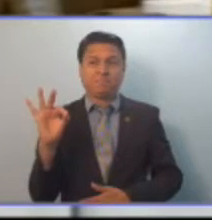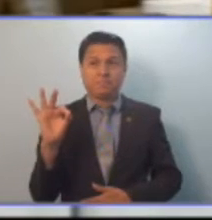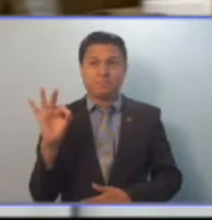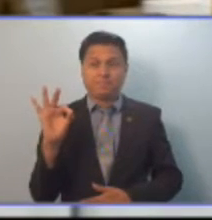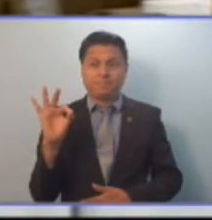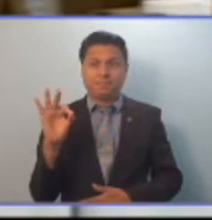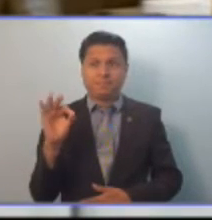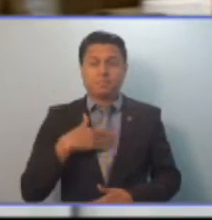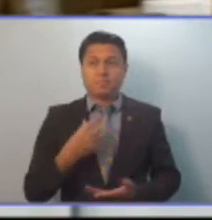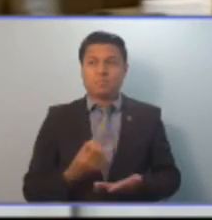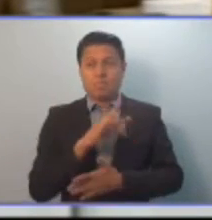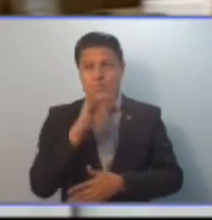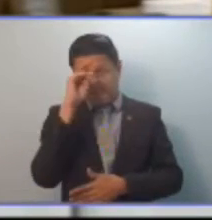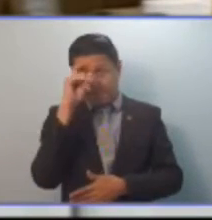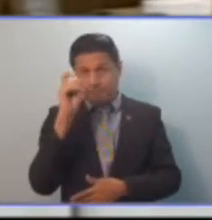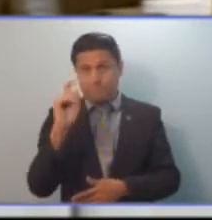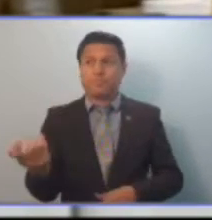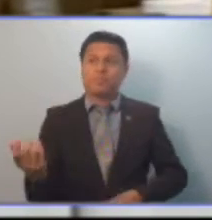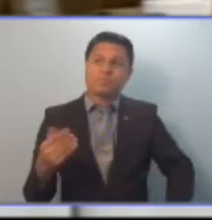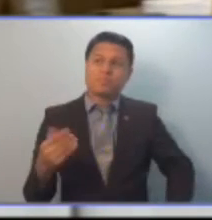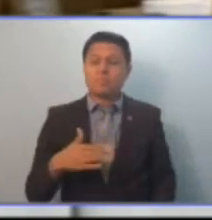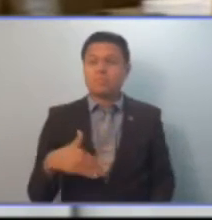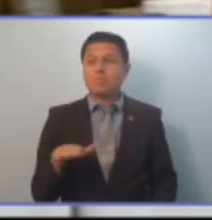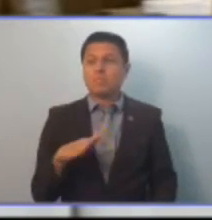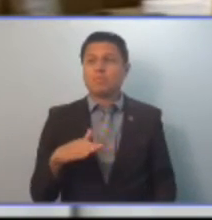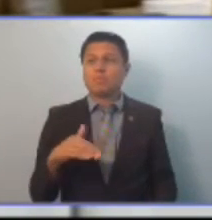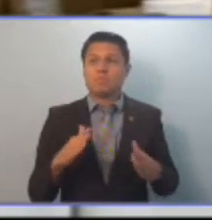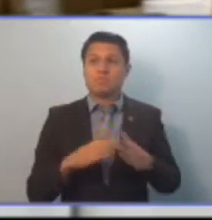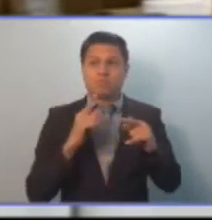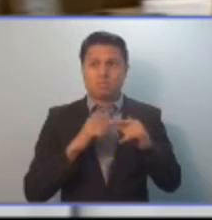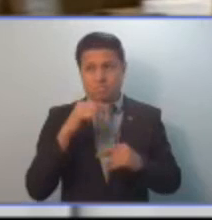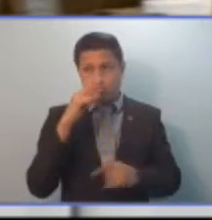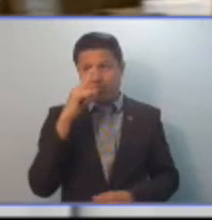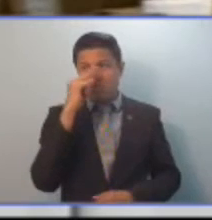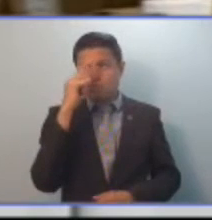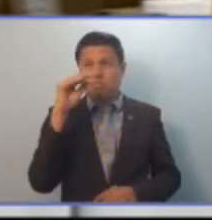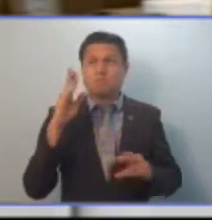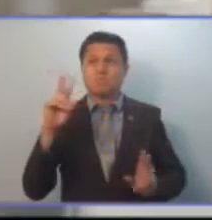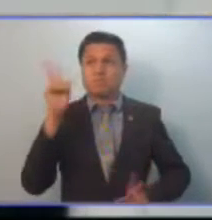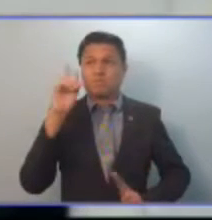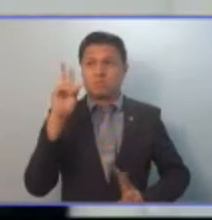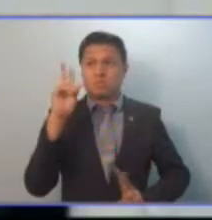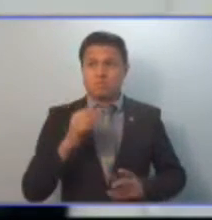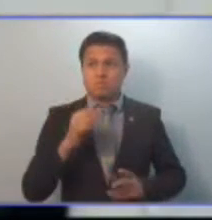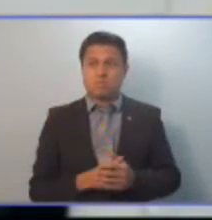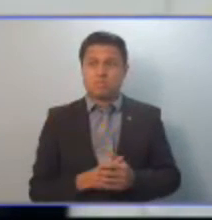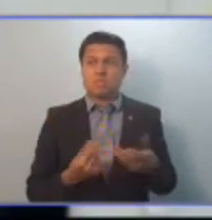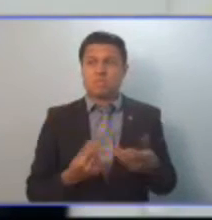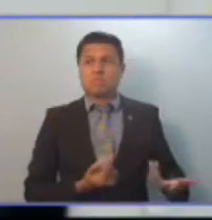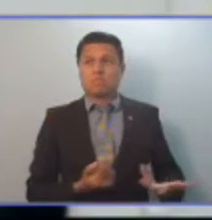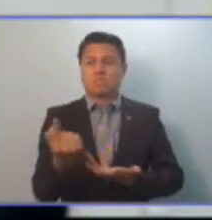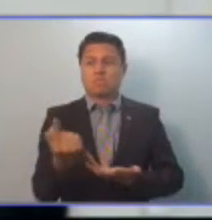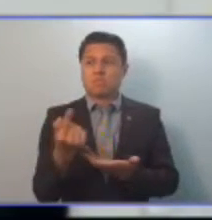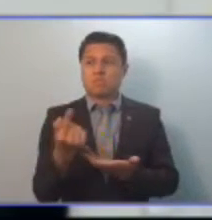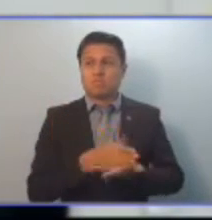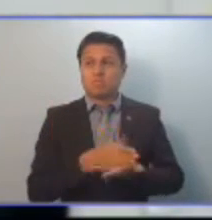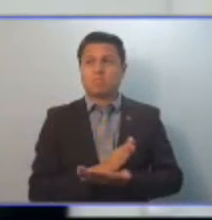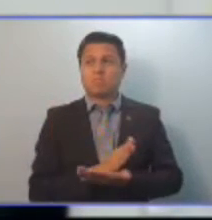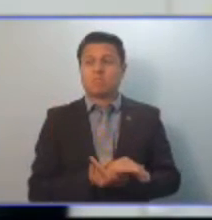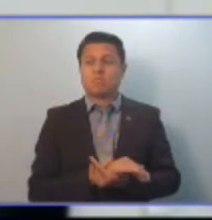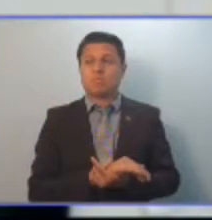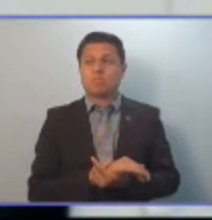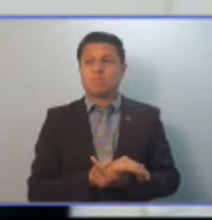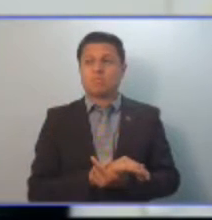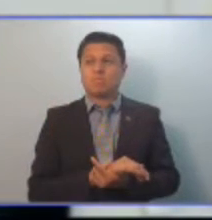en mi nuevo trabajo, que fue en el Arzobispado de San Salvador, dirigido por